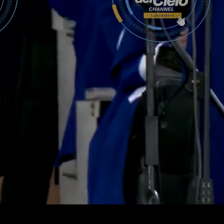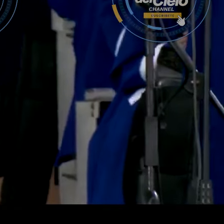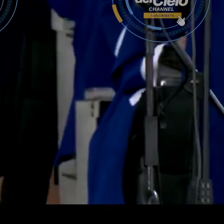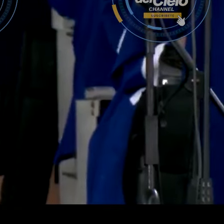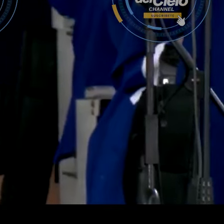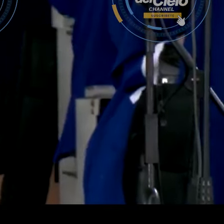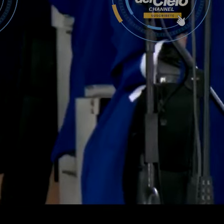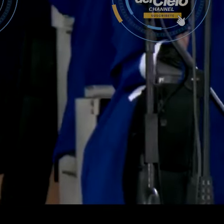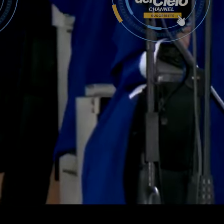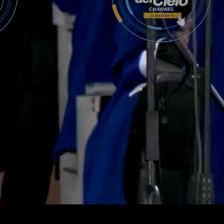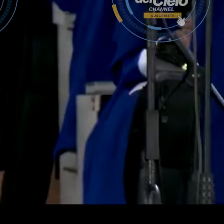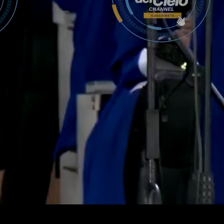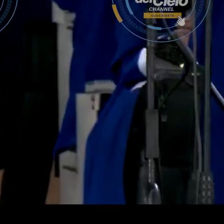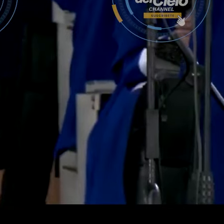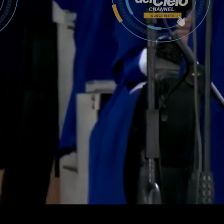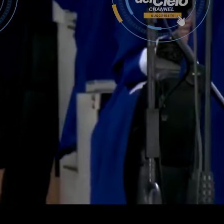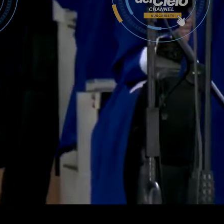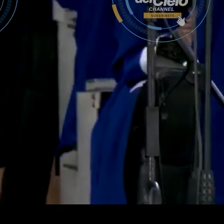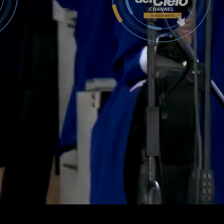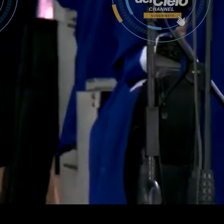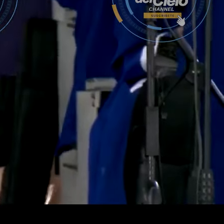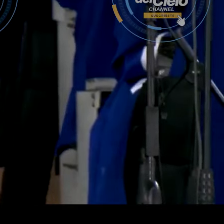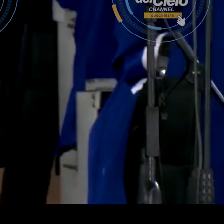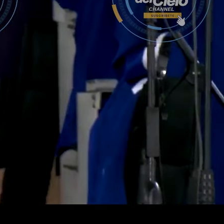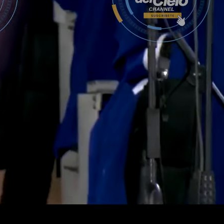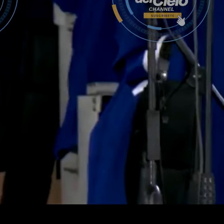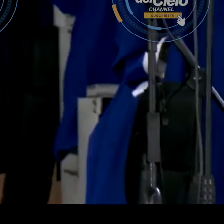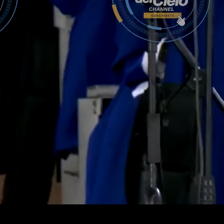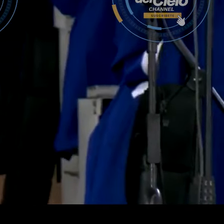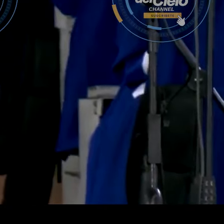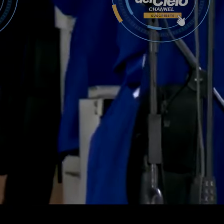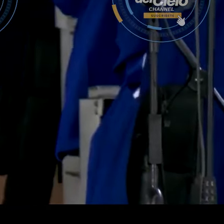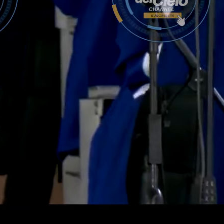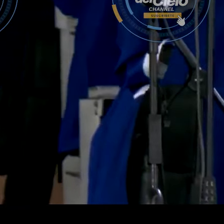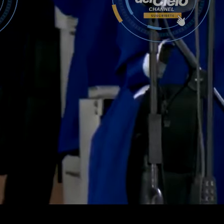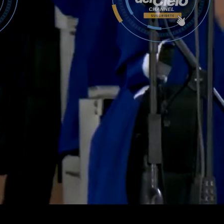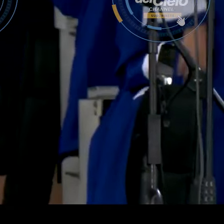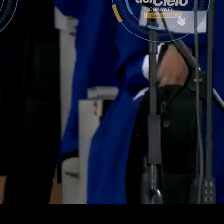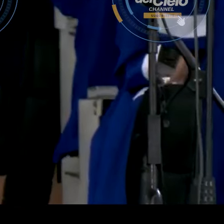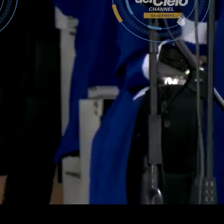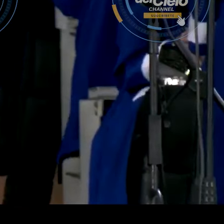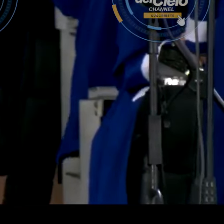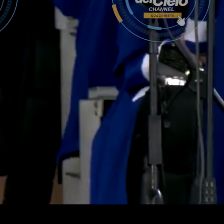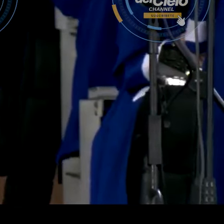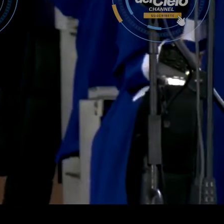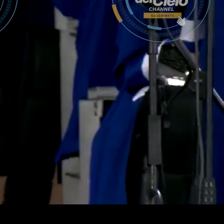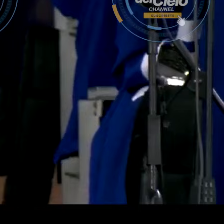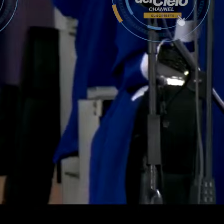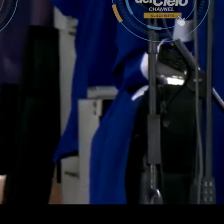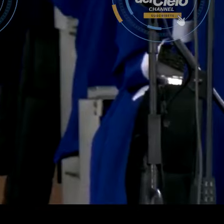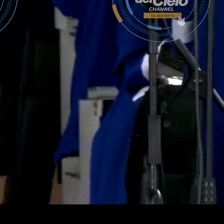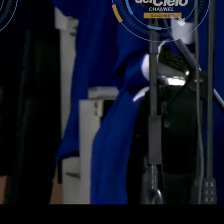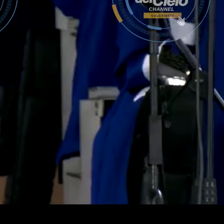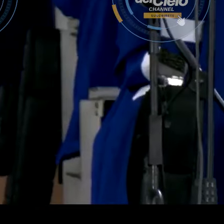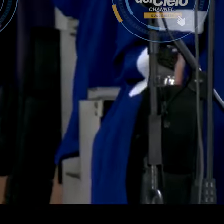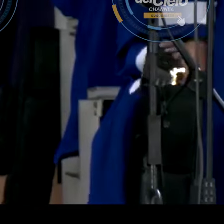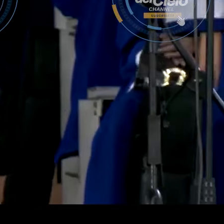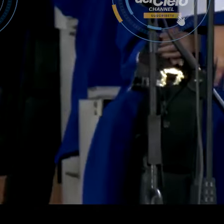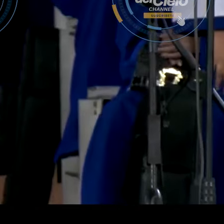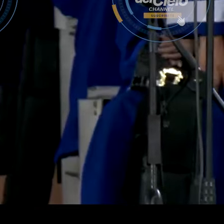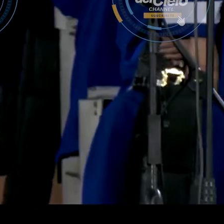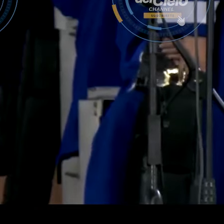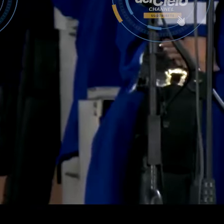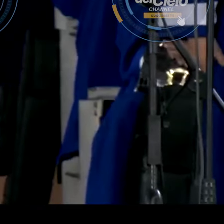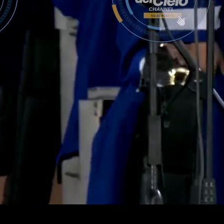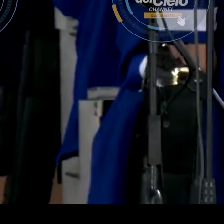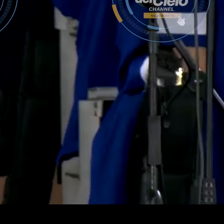Mire si a su lado hay un familiar. Y por favor, si la persona le dice: yo